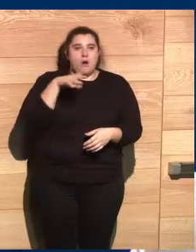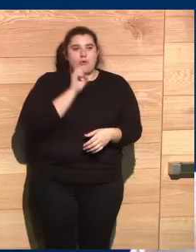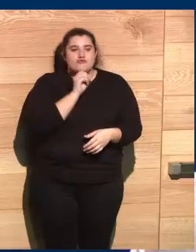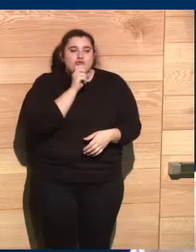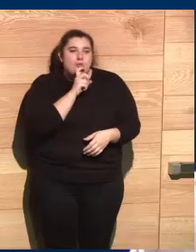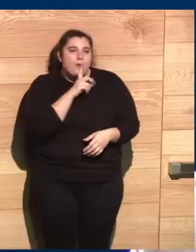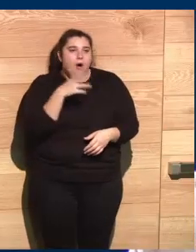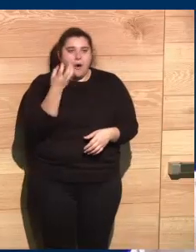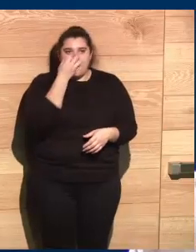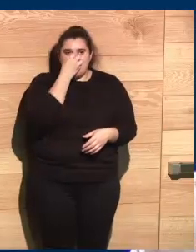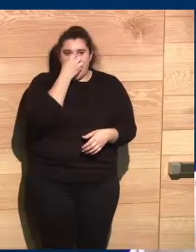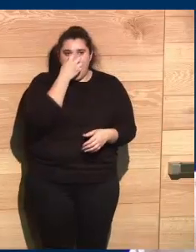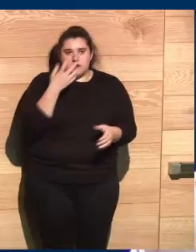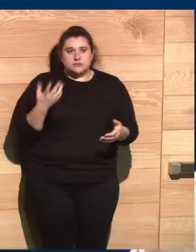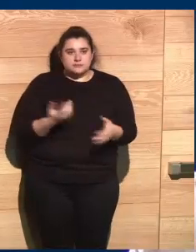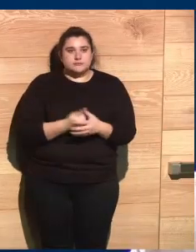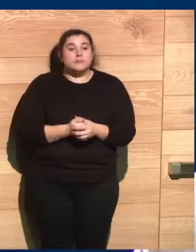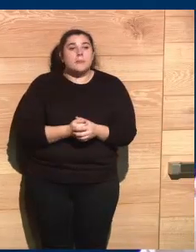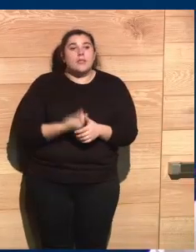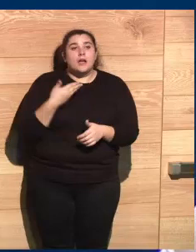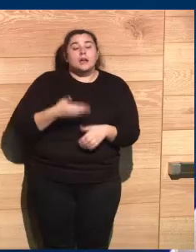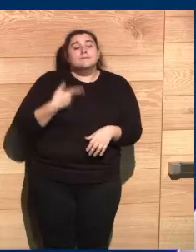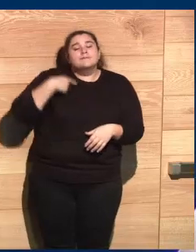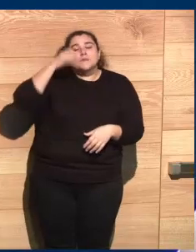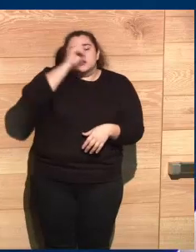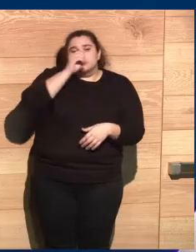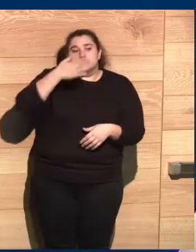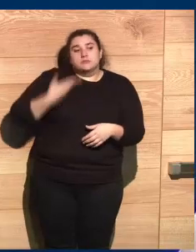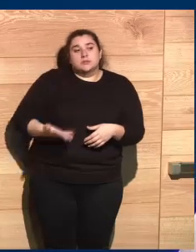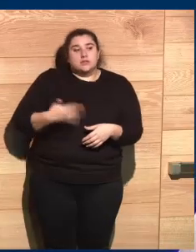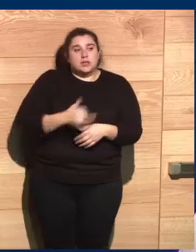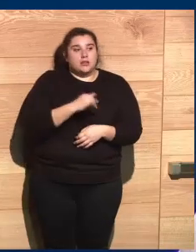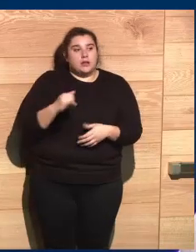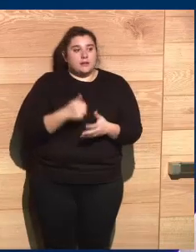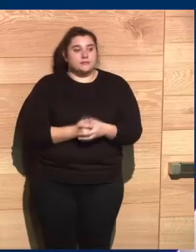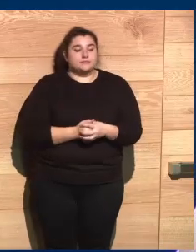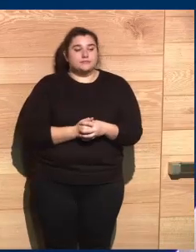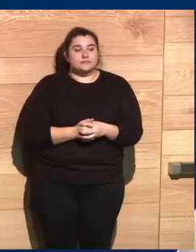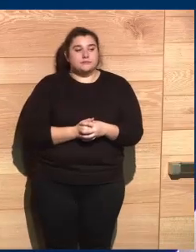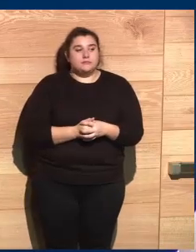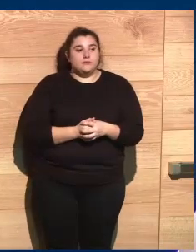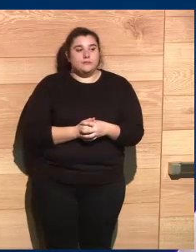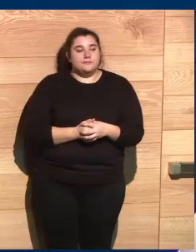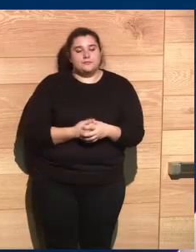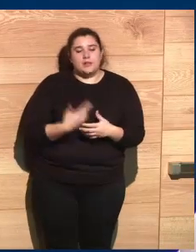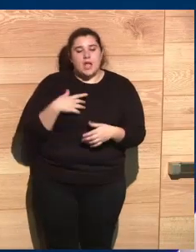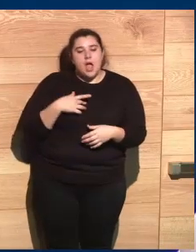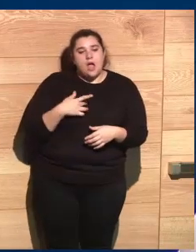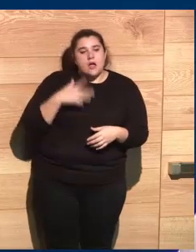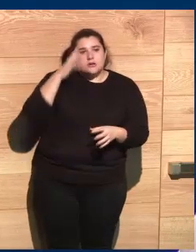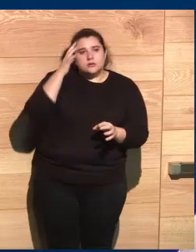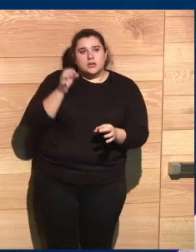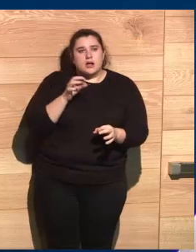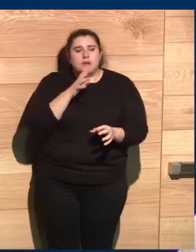payaso, que parece de coña, pero en realidad tiene mucha importancia. Una de las razones por las que todo el mundo se compró una